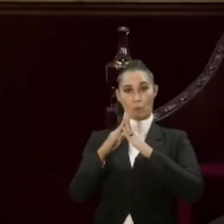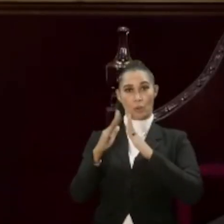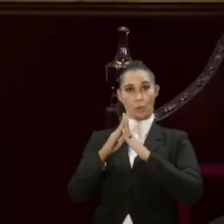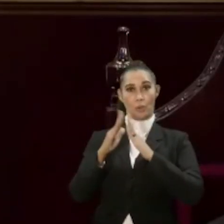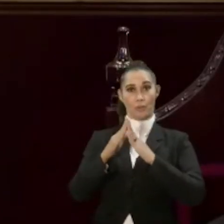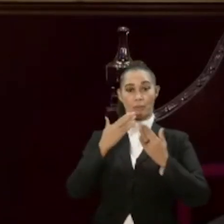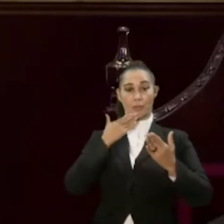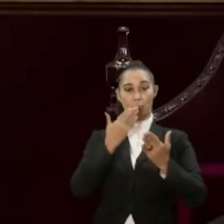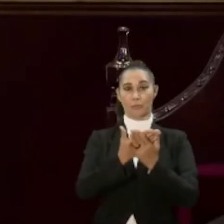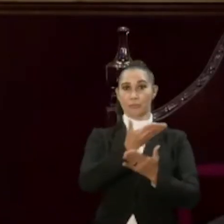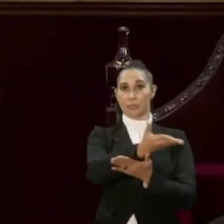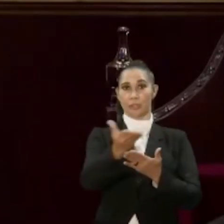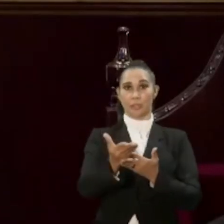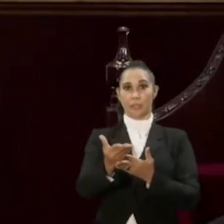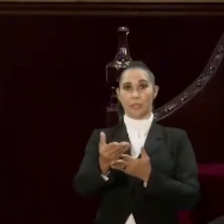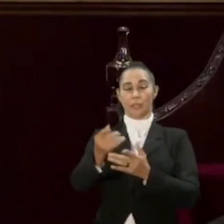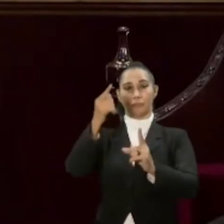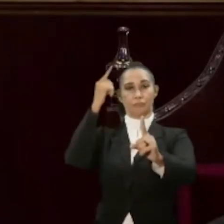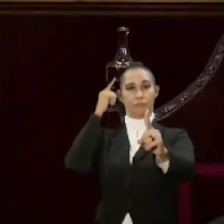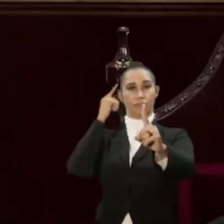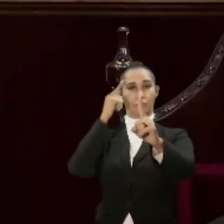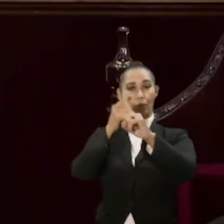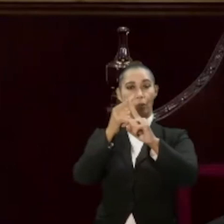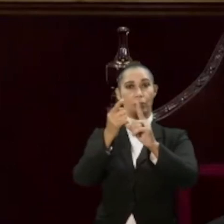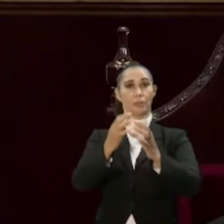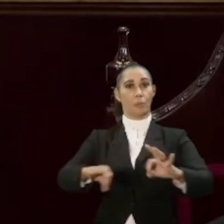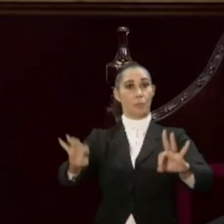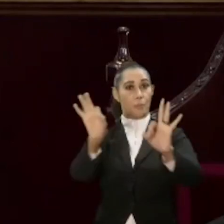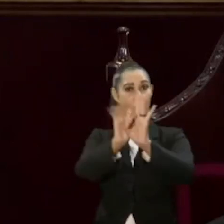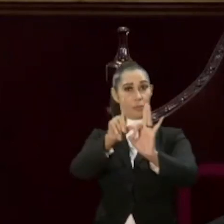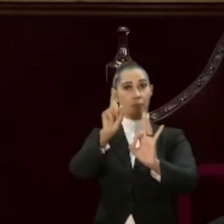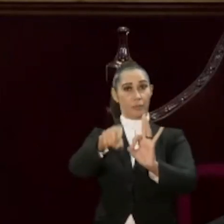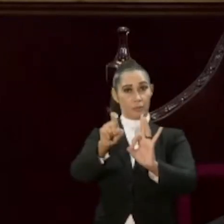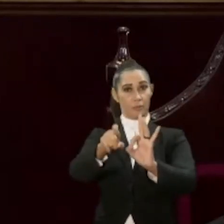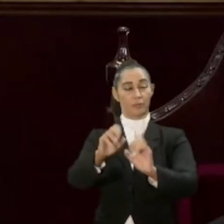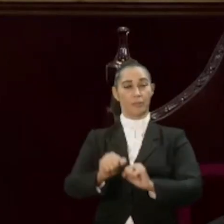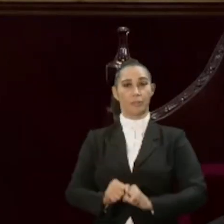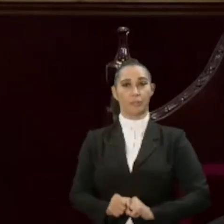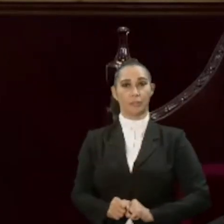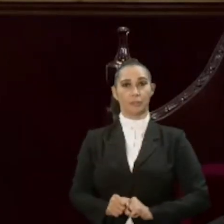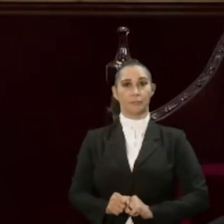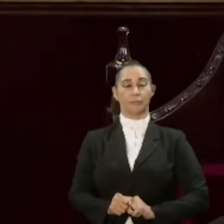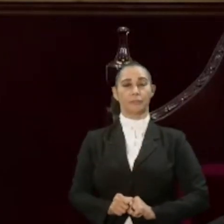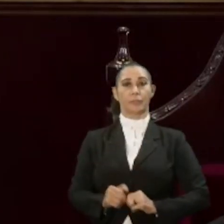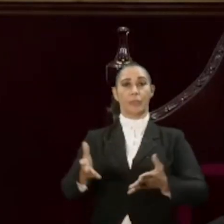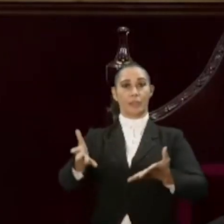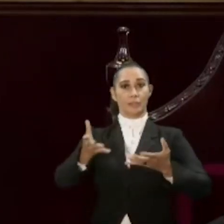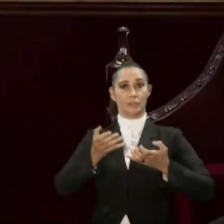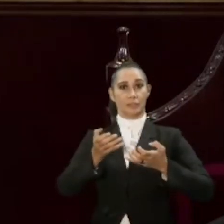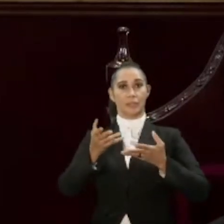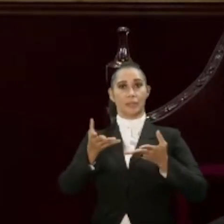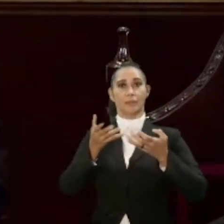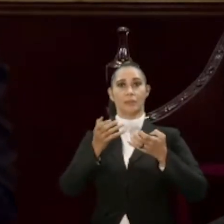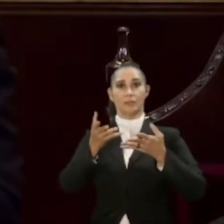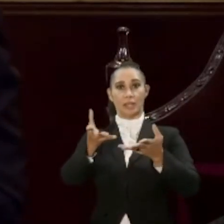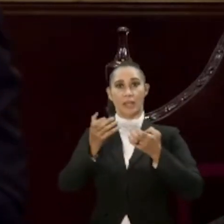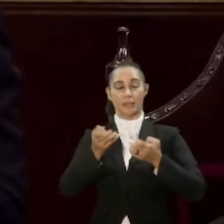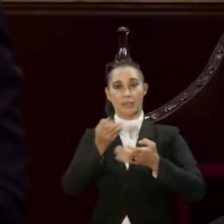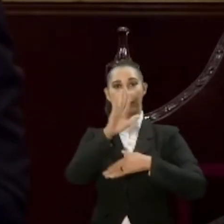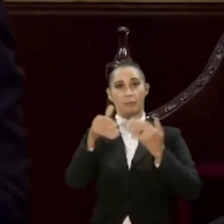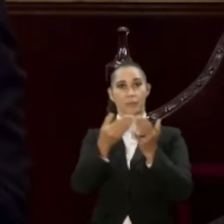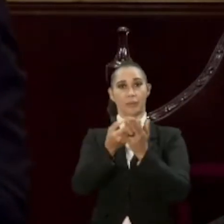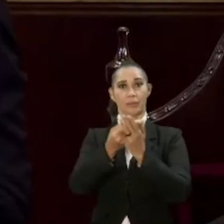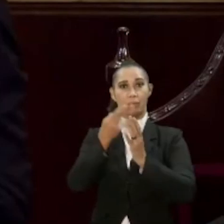digna es un objetivo necesario y fundamental si queremos conseguir un desarrollo justo en nuestro